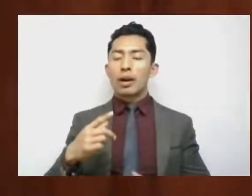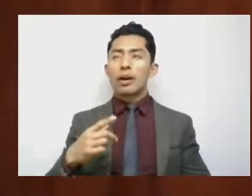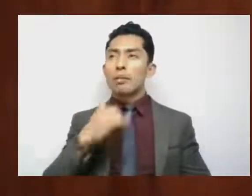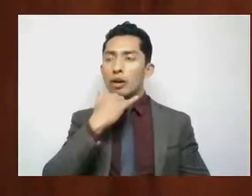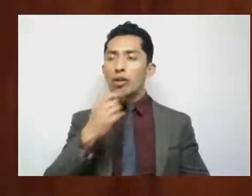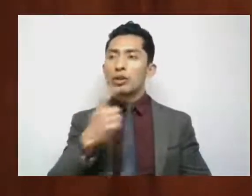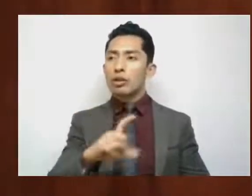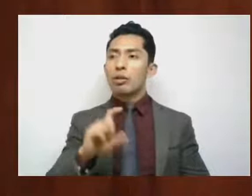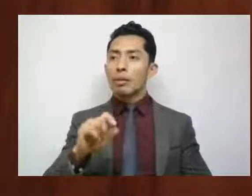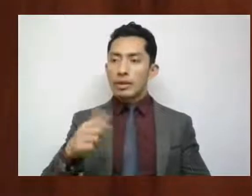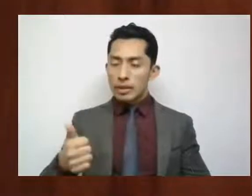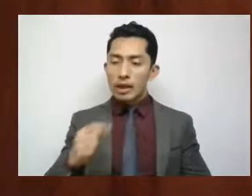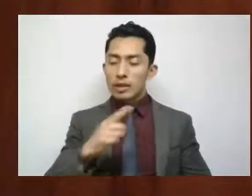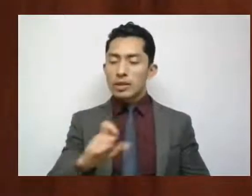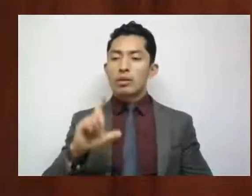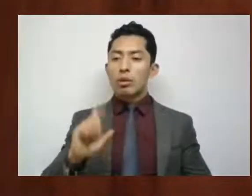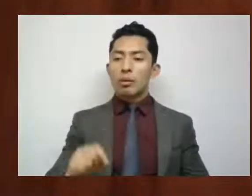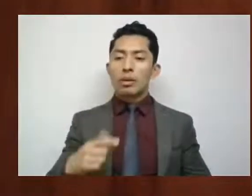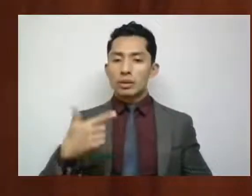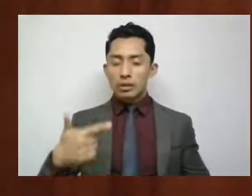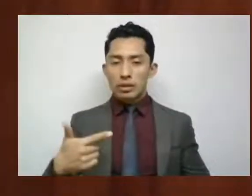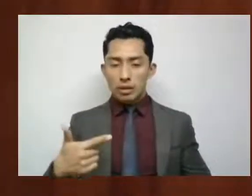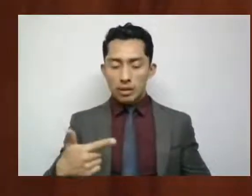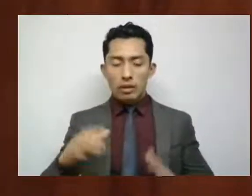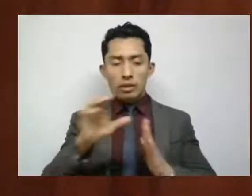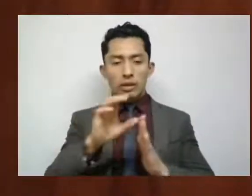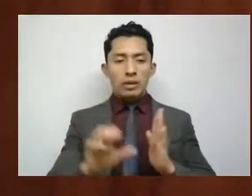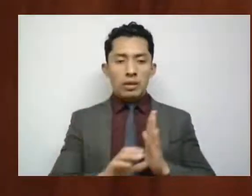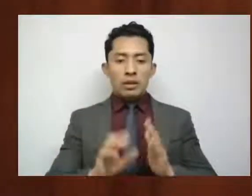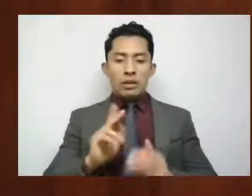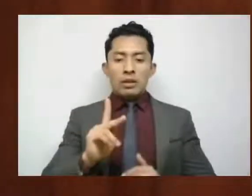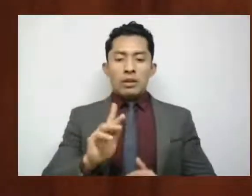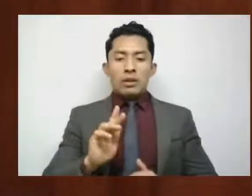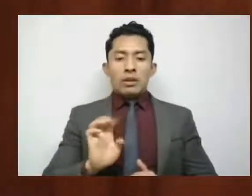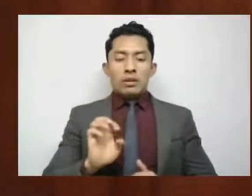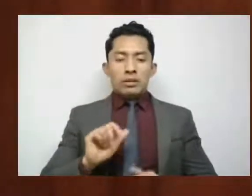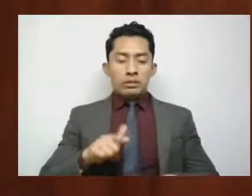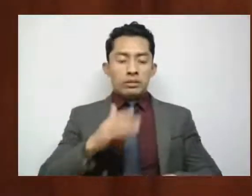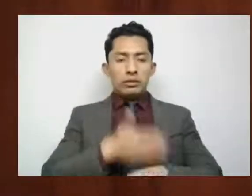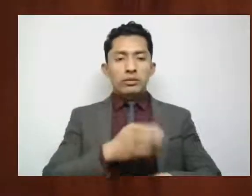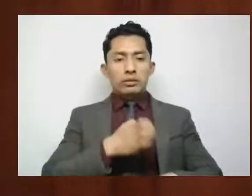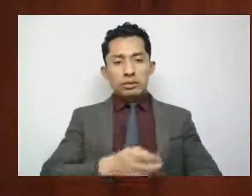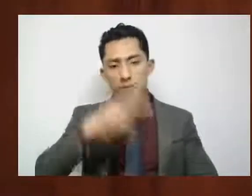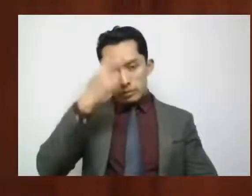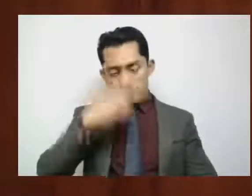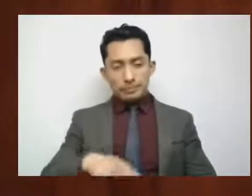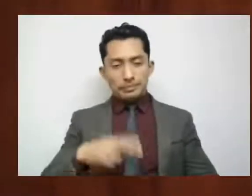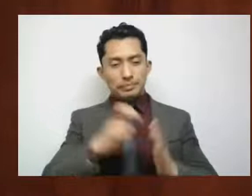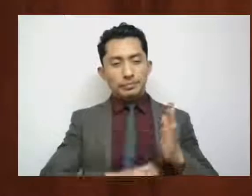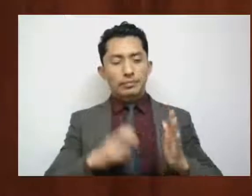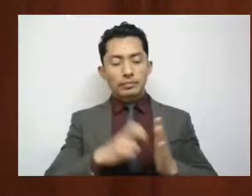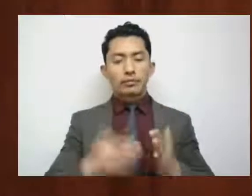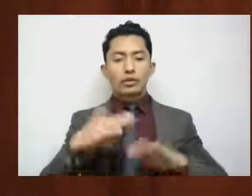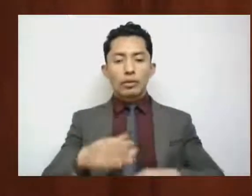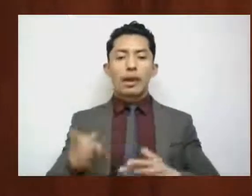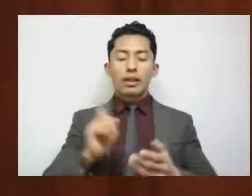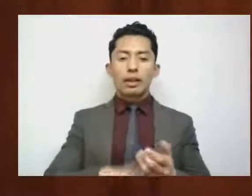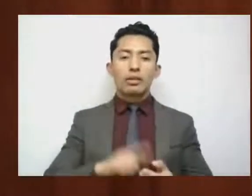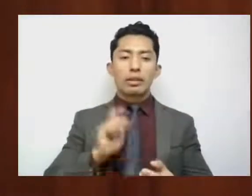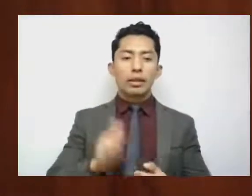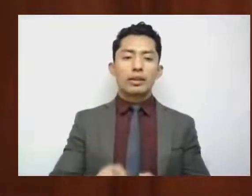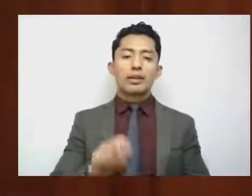126 y 127 del Código Penal del Estado de México en materia de ultrajes.